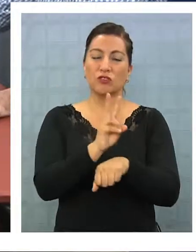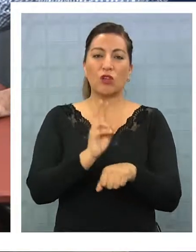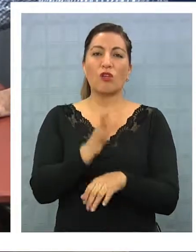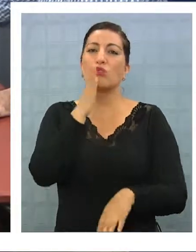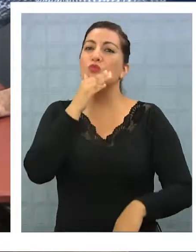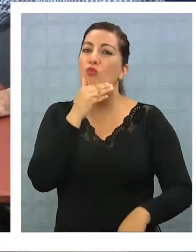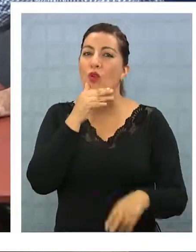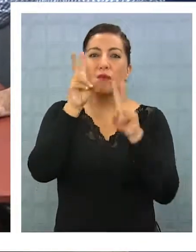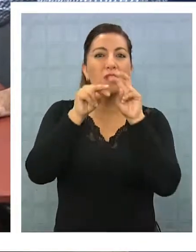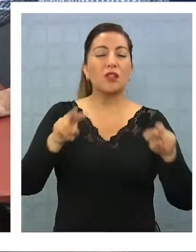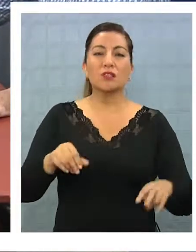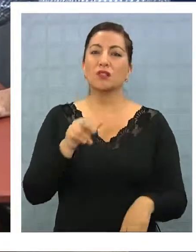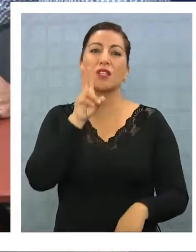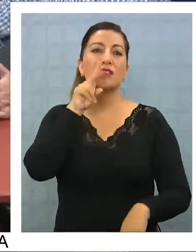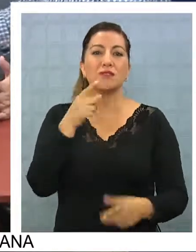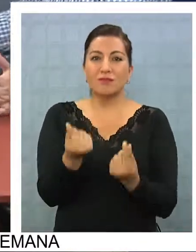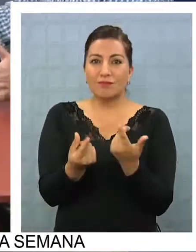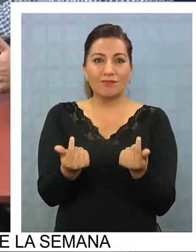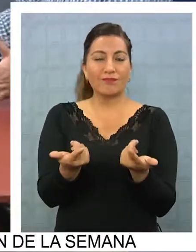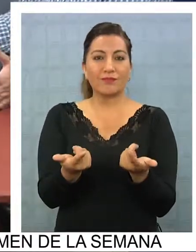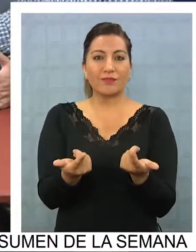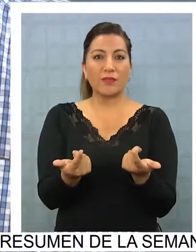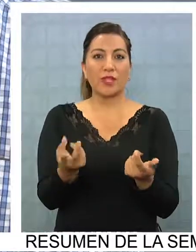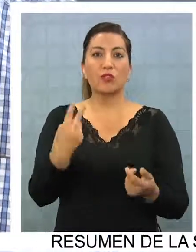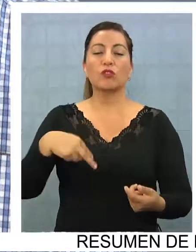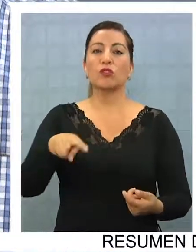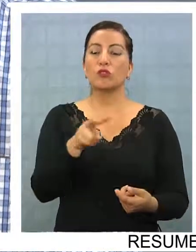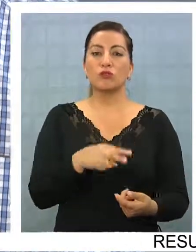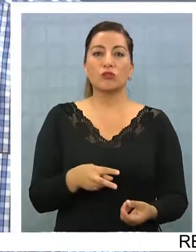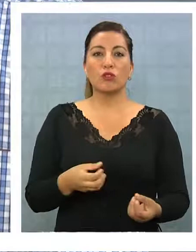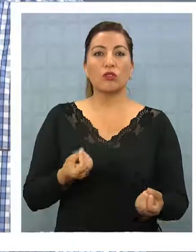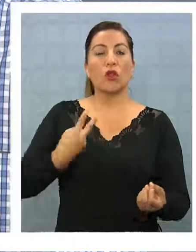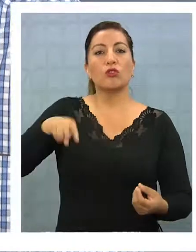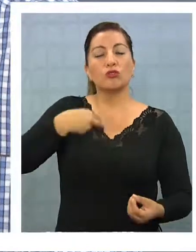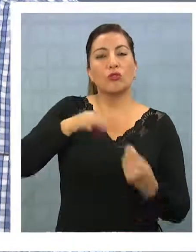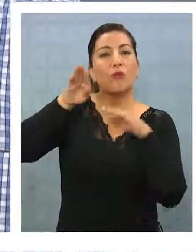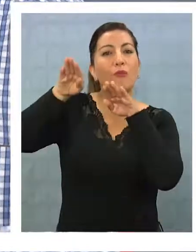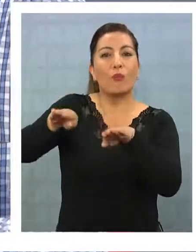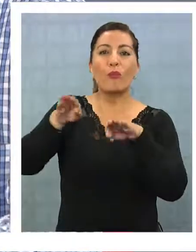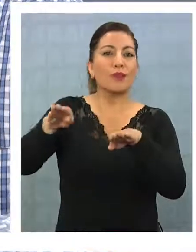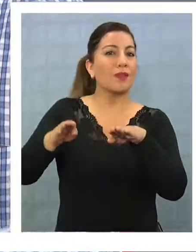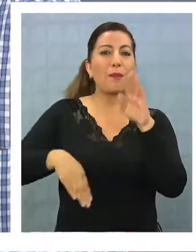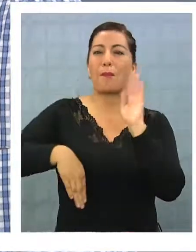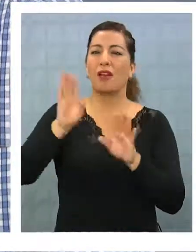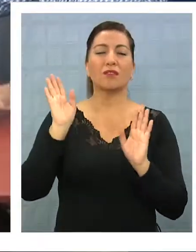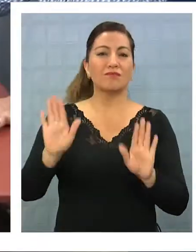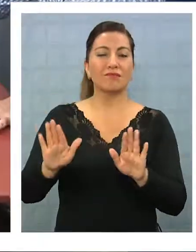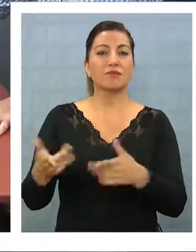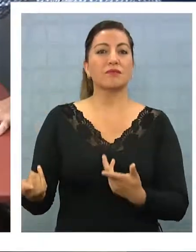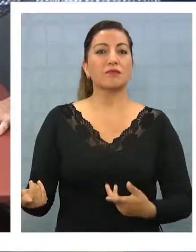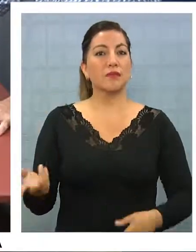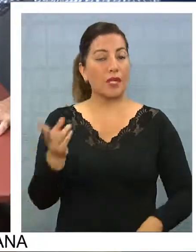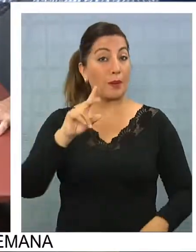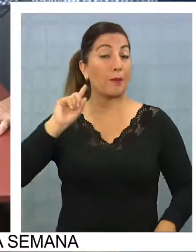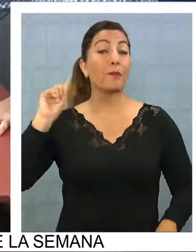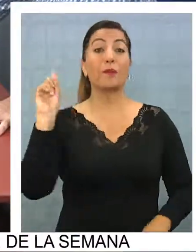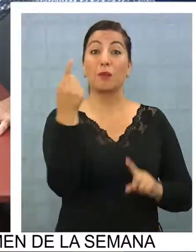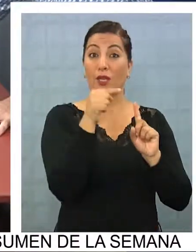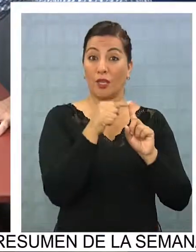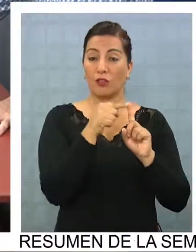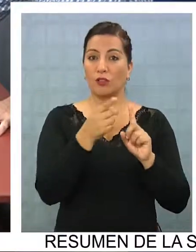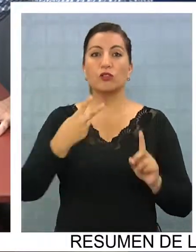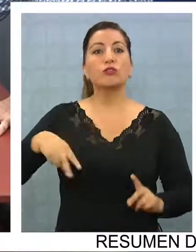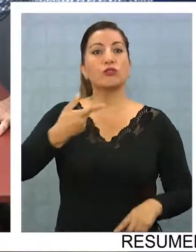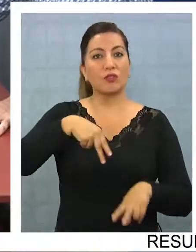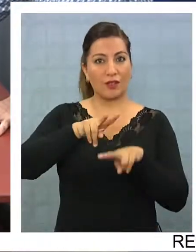hay investigación, no hay recursos, hay que subsidiarlas, hay que financiarlas, hay que apoyarlas más. ¿Cómo lo ve usted? Pero primero que nada,